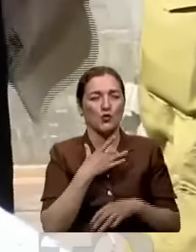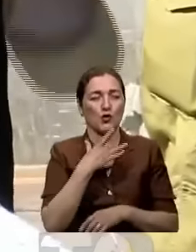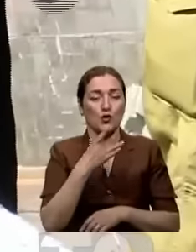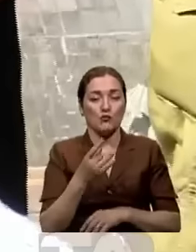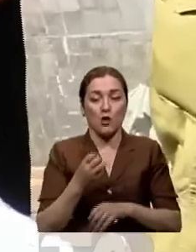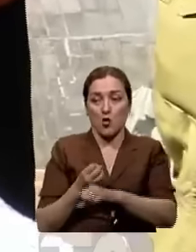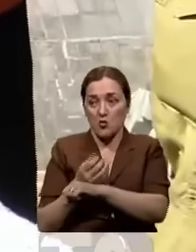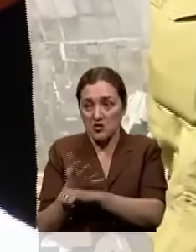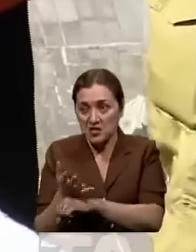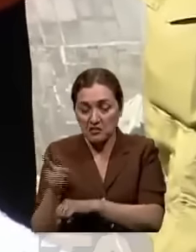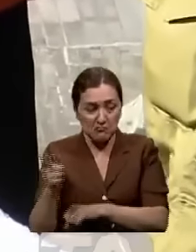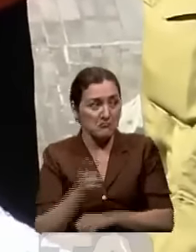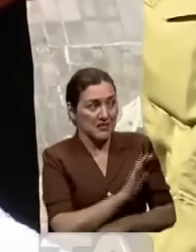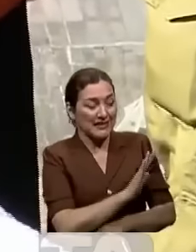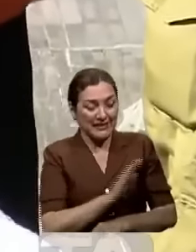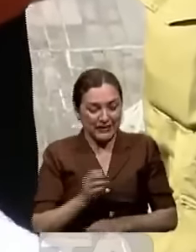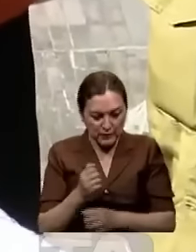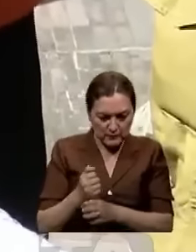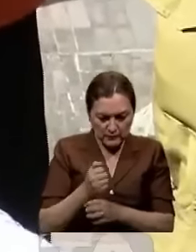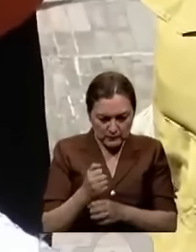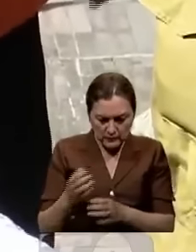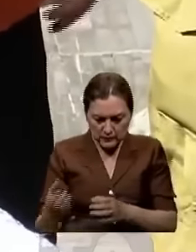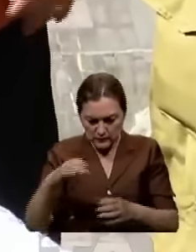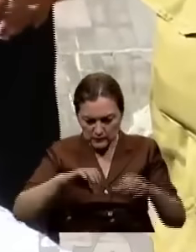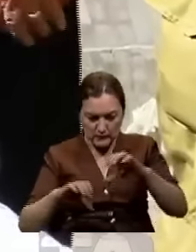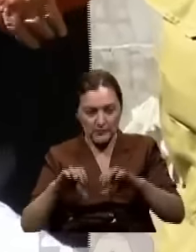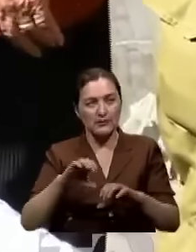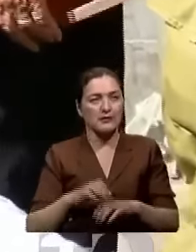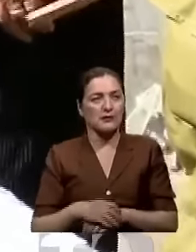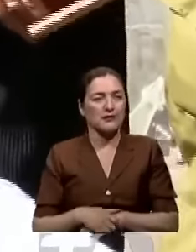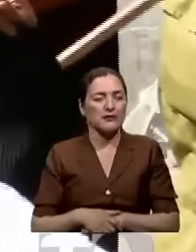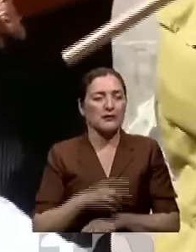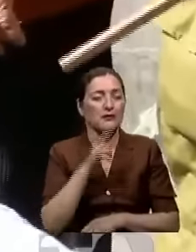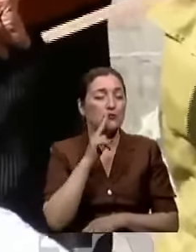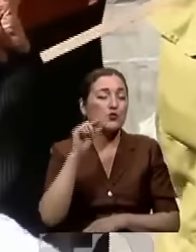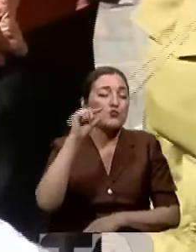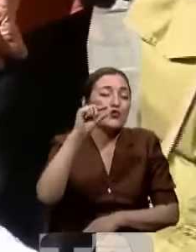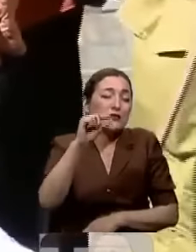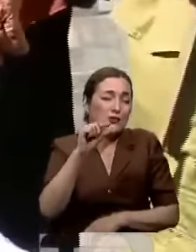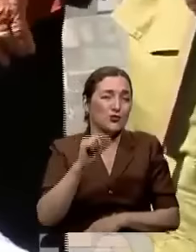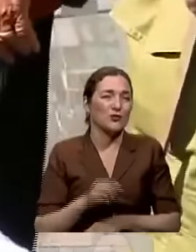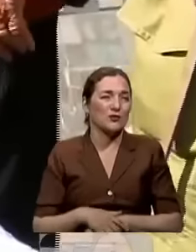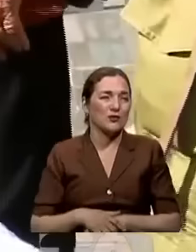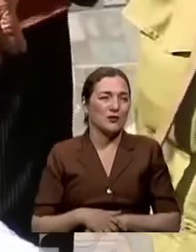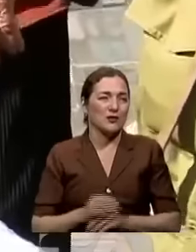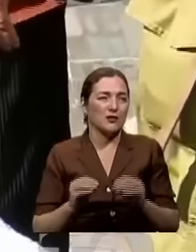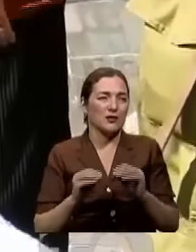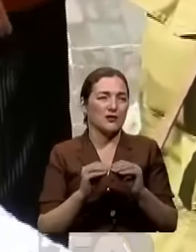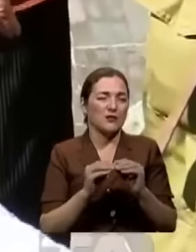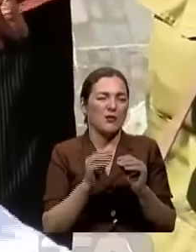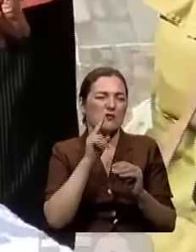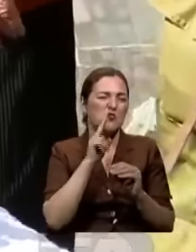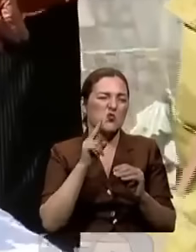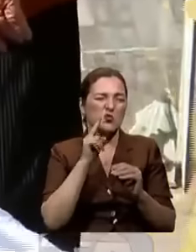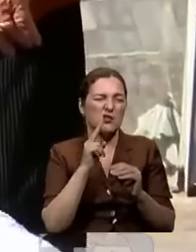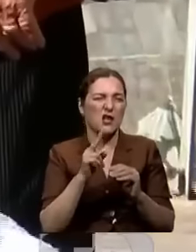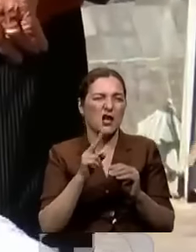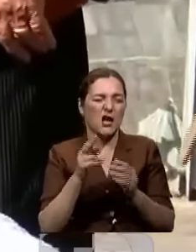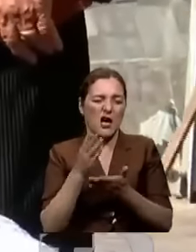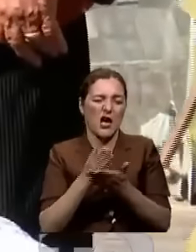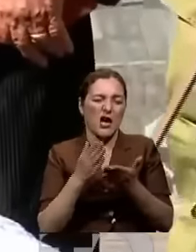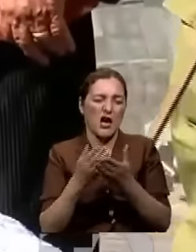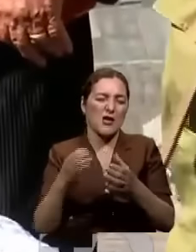la consideración de reemplazar la ganache de café por una jalea. Sin embargo, está un poquito dulce. Nos hubiera gustado que compensen ese dulce con la acidez de la